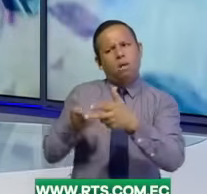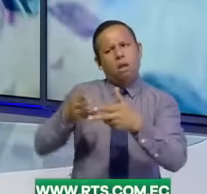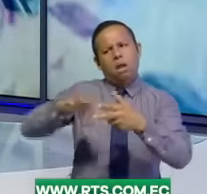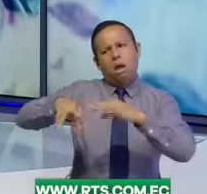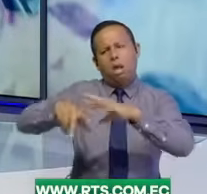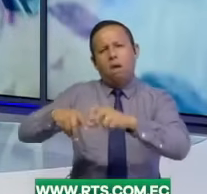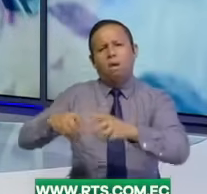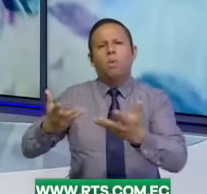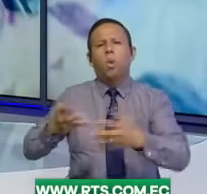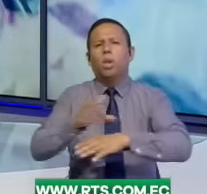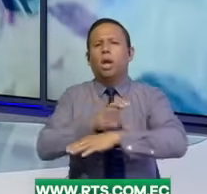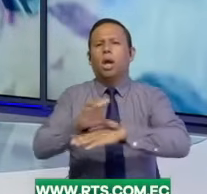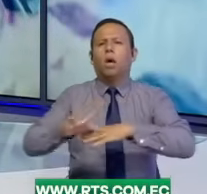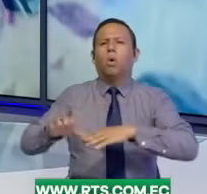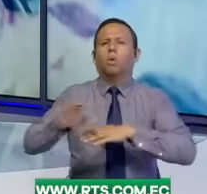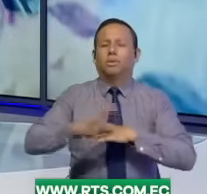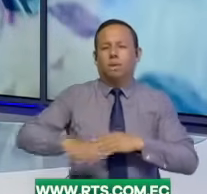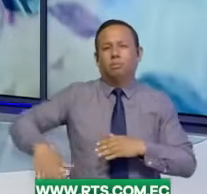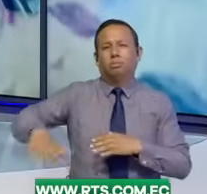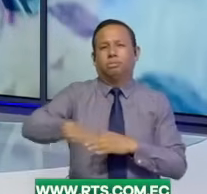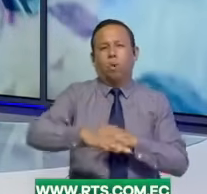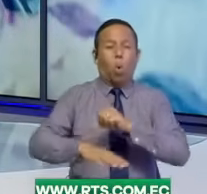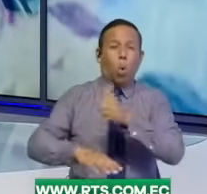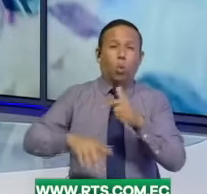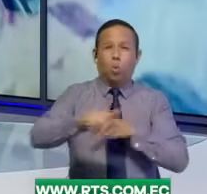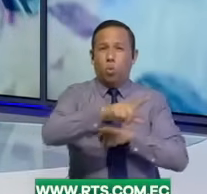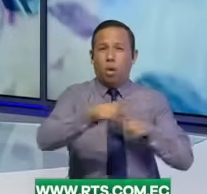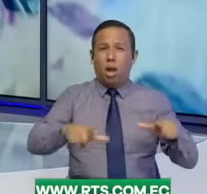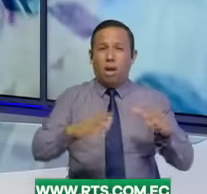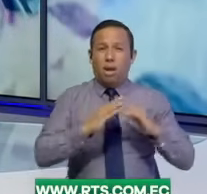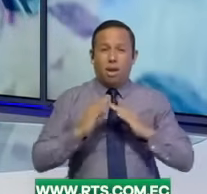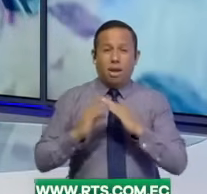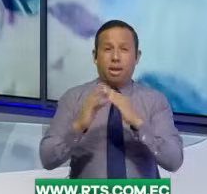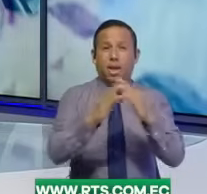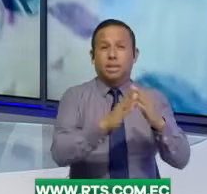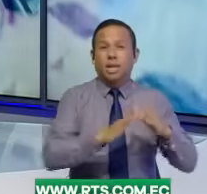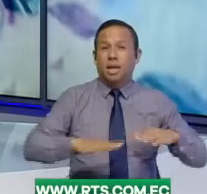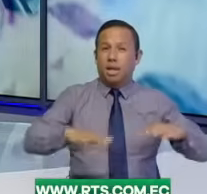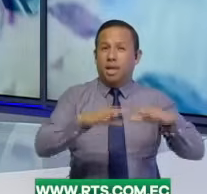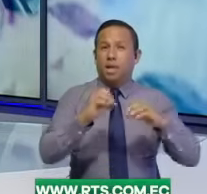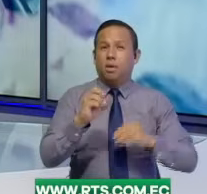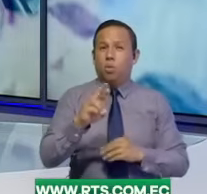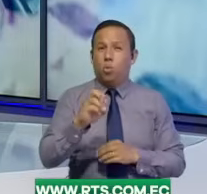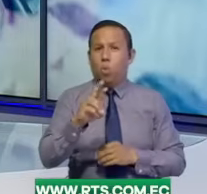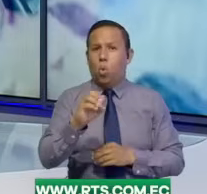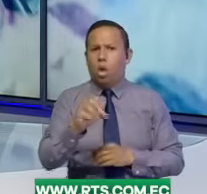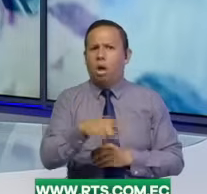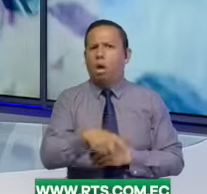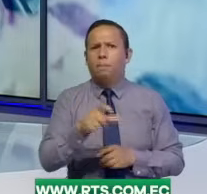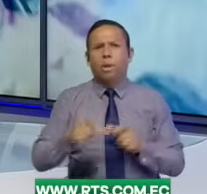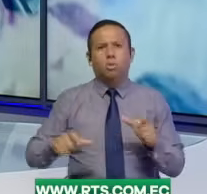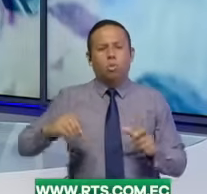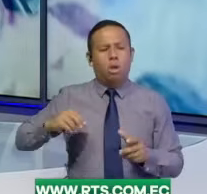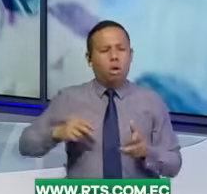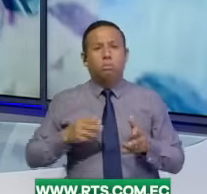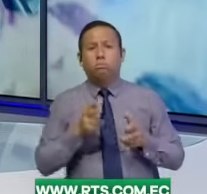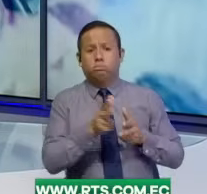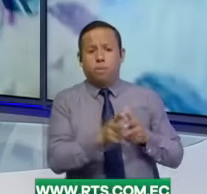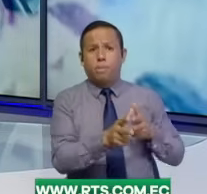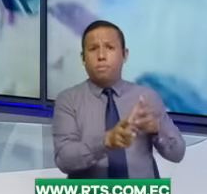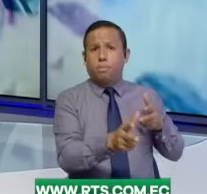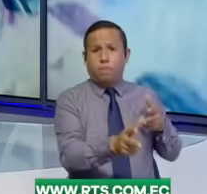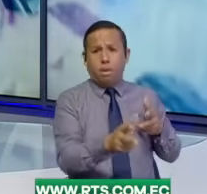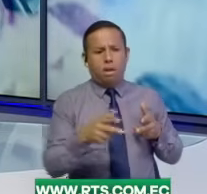los visitantes de una urbanización de La Aurora en Daule, donde este sábado delincuentes atacaron a varios conductores,